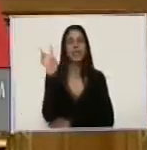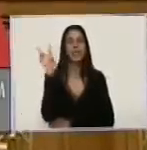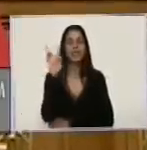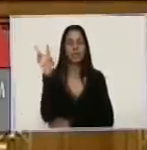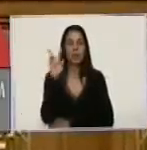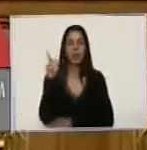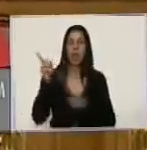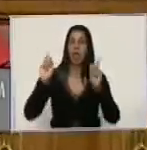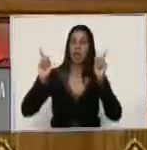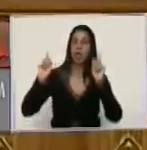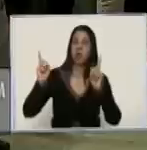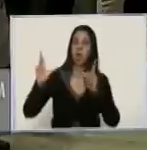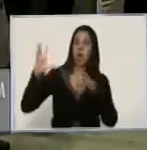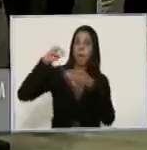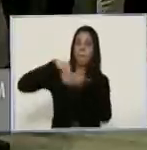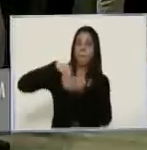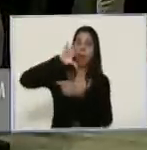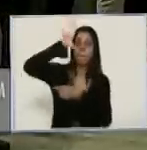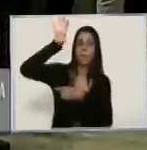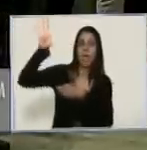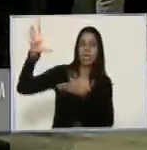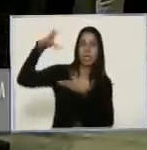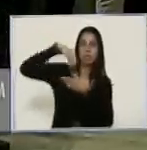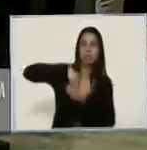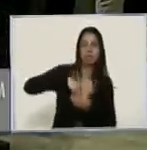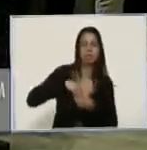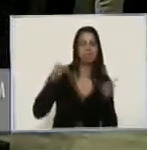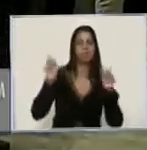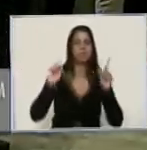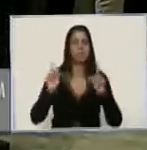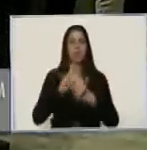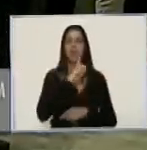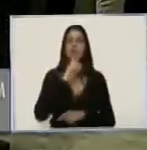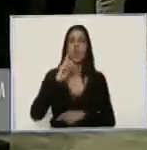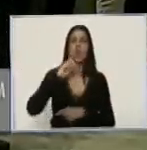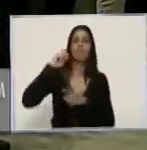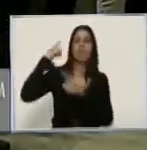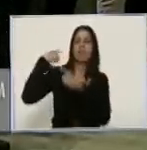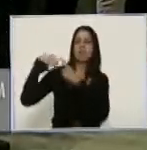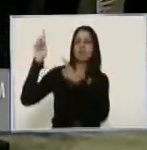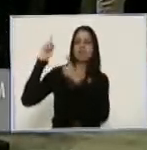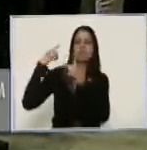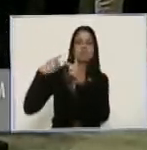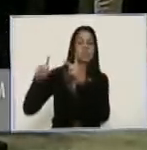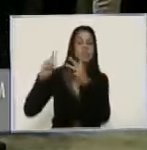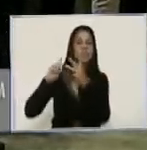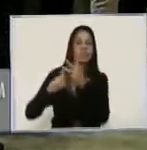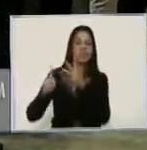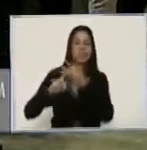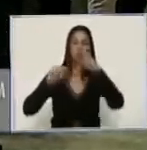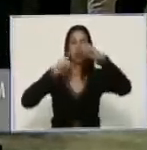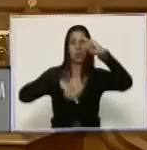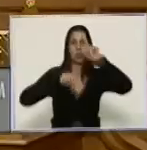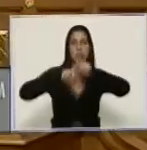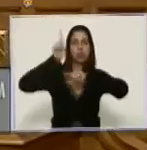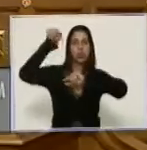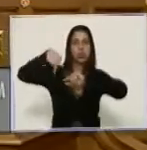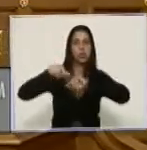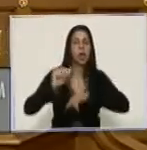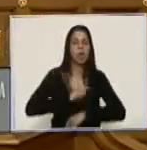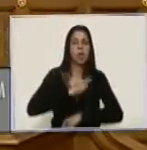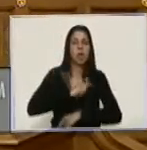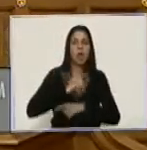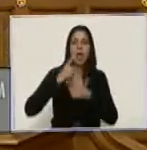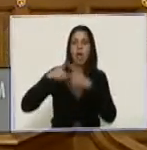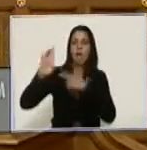de ninguna potencia extranjera. Llámese como se llame, tenga los misiles nucleares que tenga, tenga